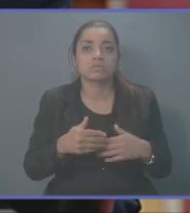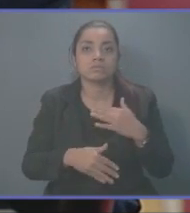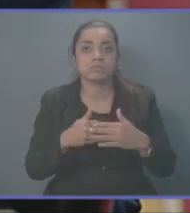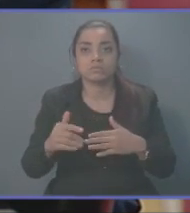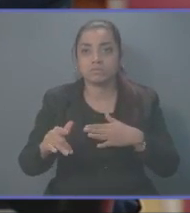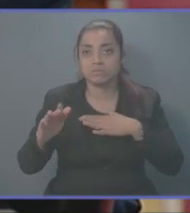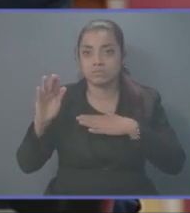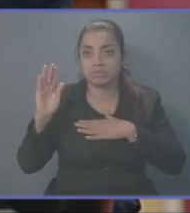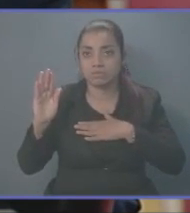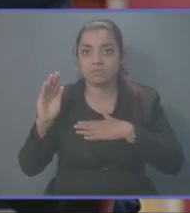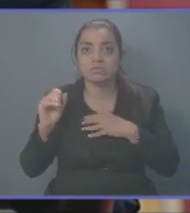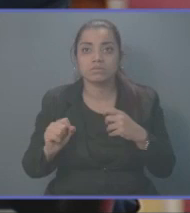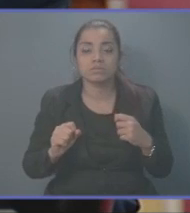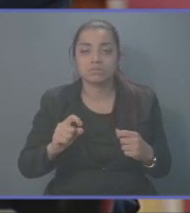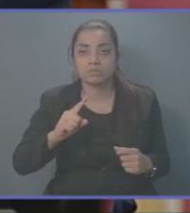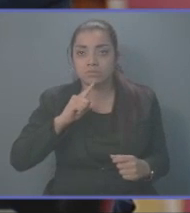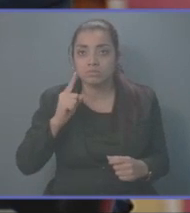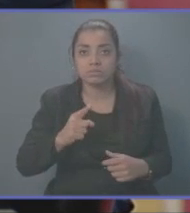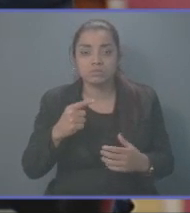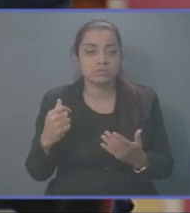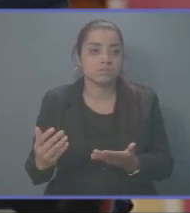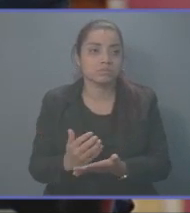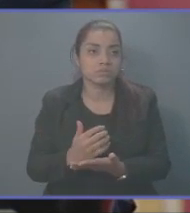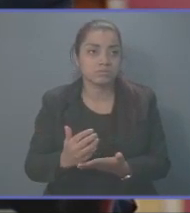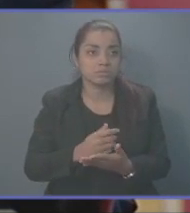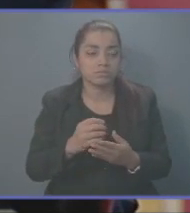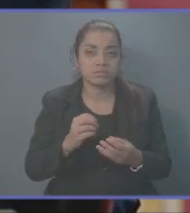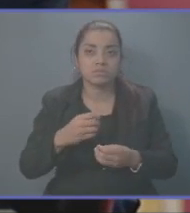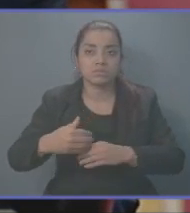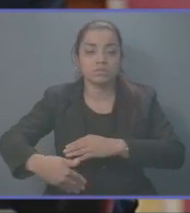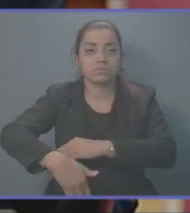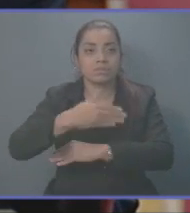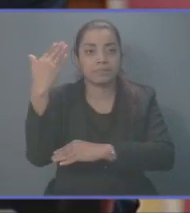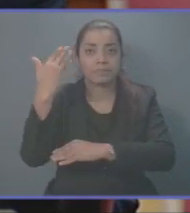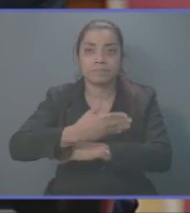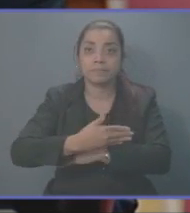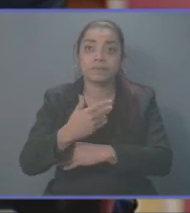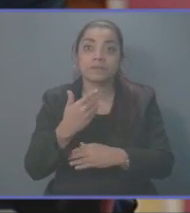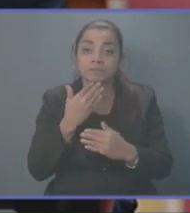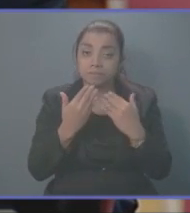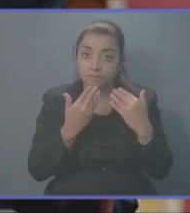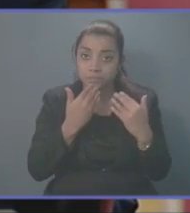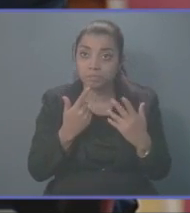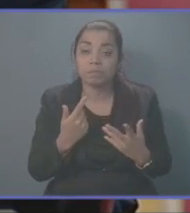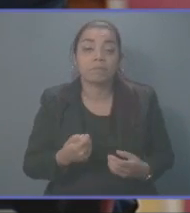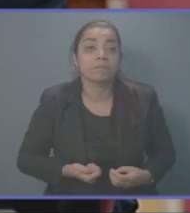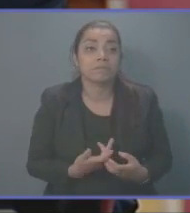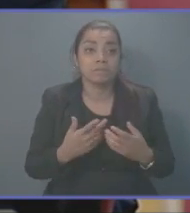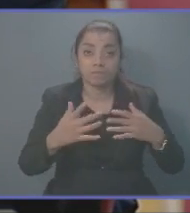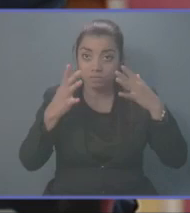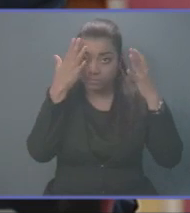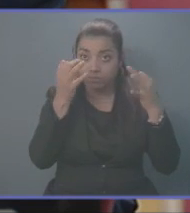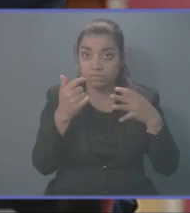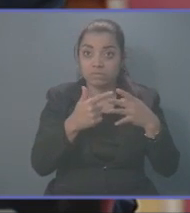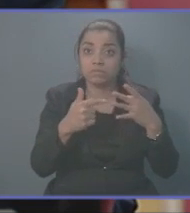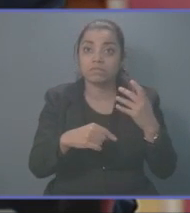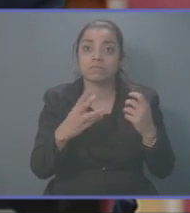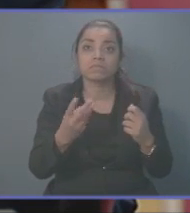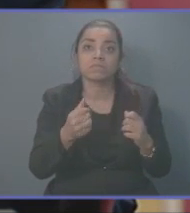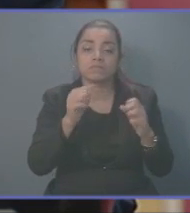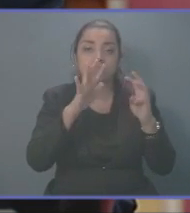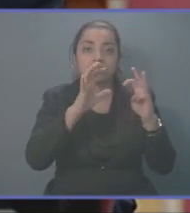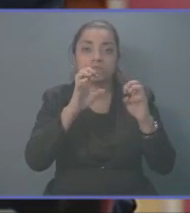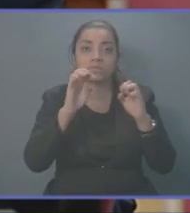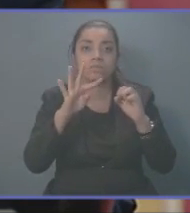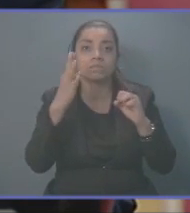cumplimiento voluntario de obligaciones tributarias y aduaneras. Se explican en la iniciativa que mediante decreto legislativo número